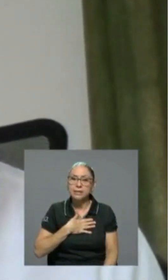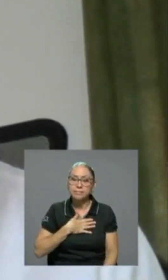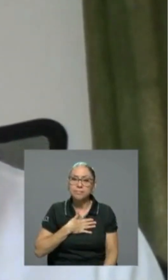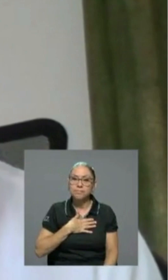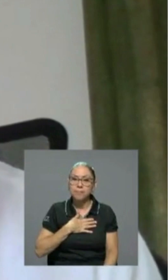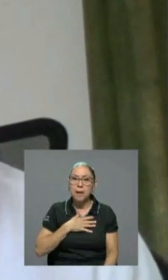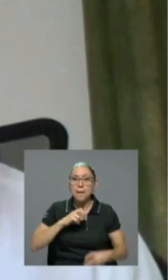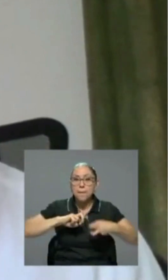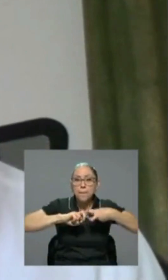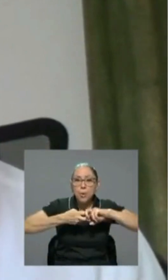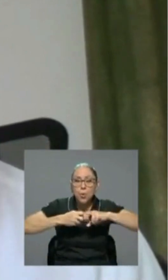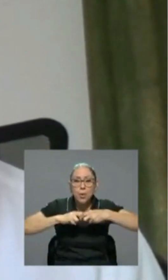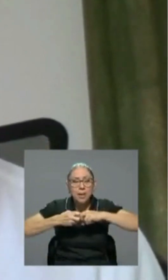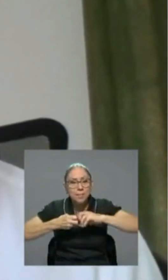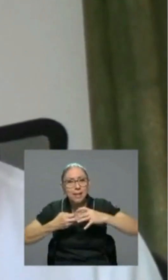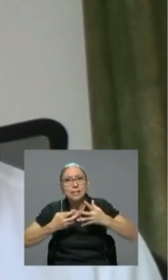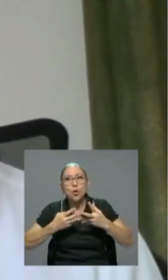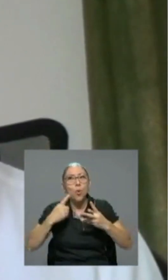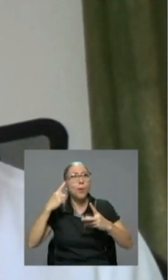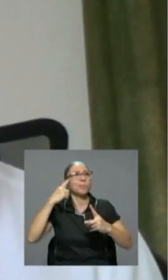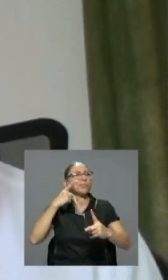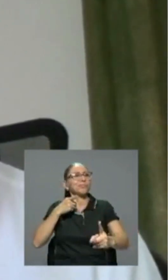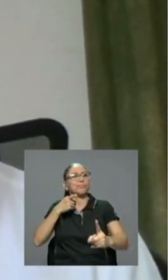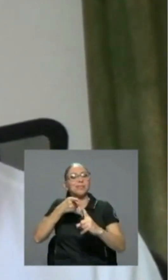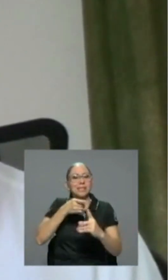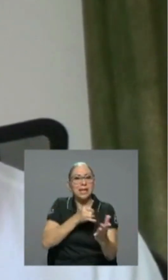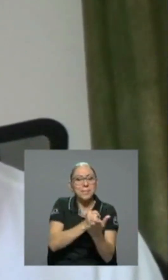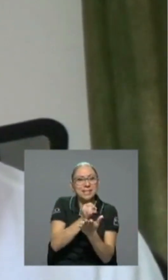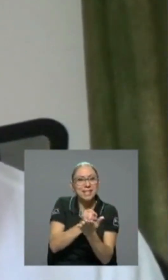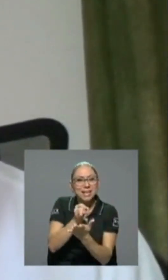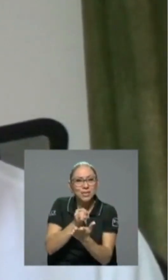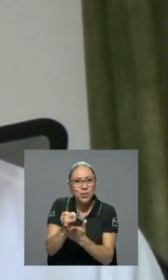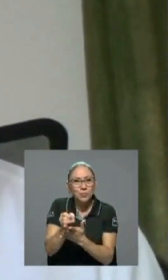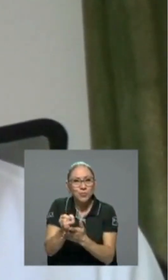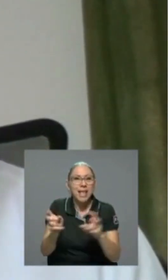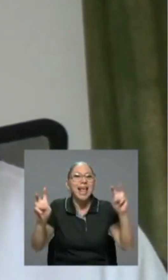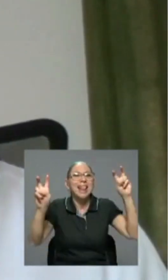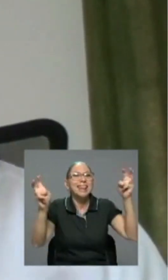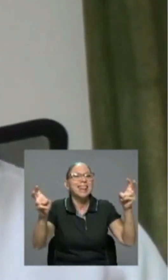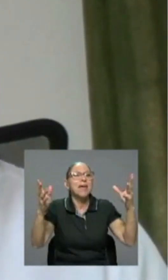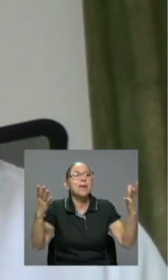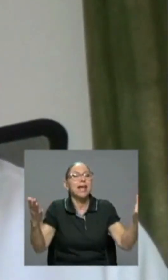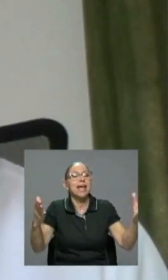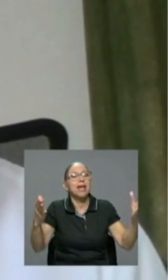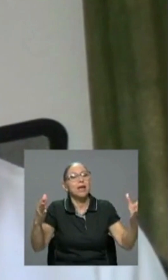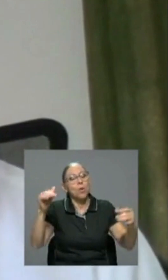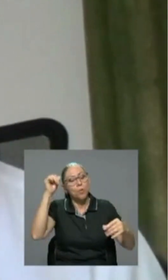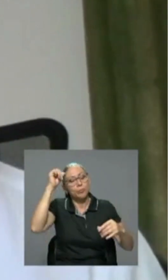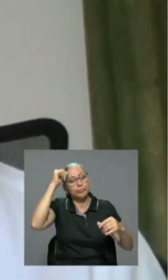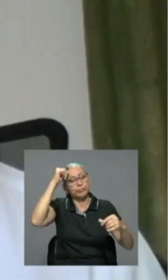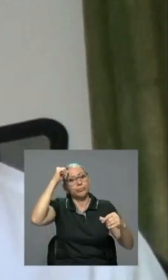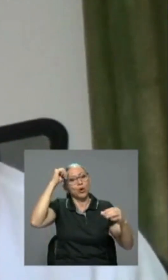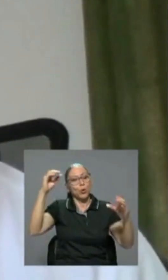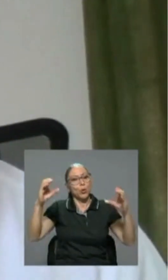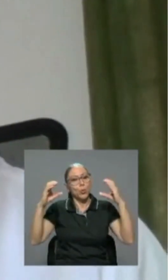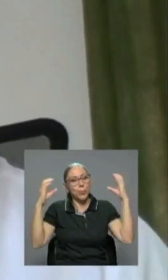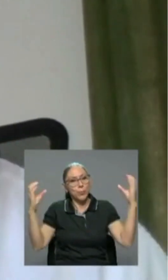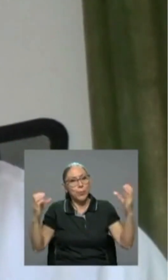mis problemas de investigación, el tema conmemorativo. Esto como producto de